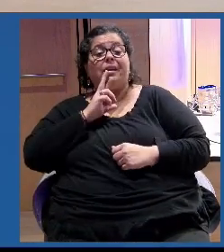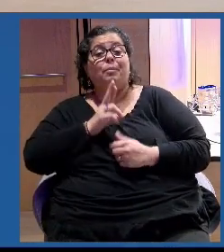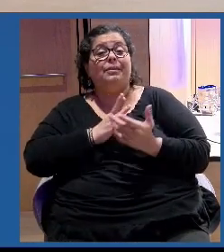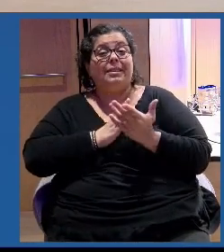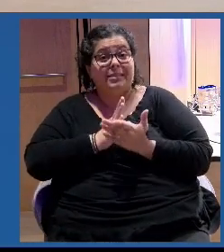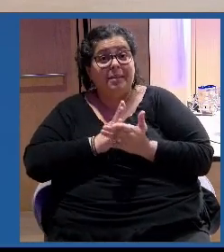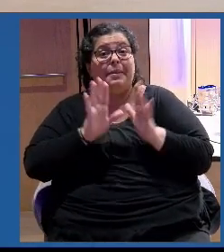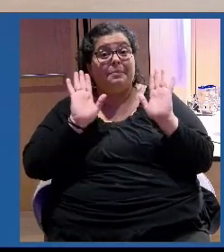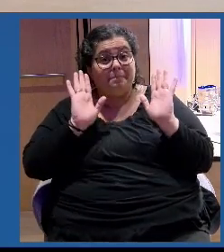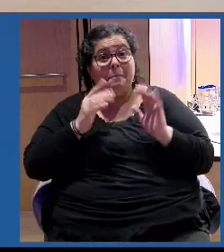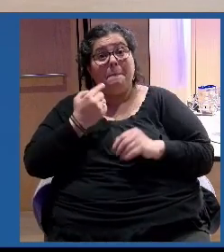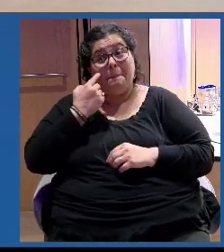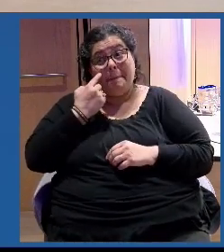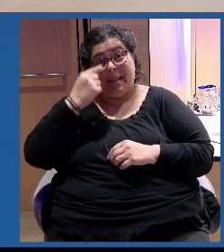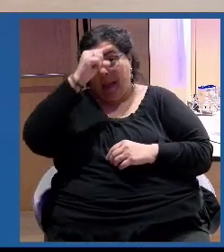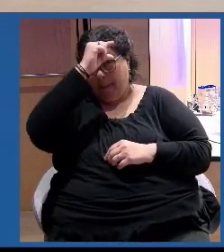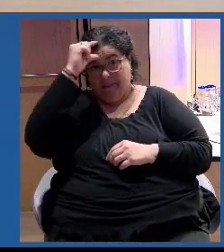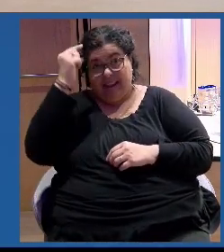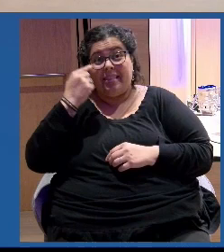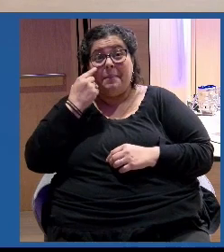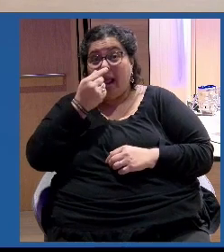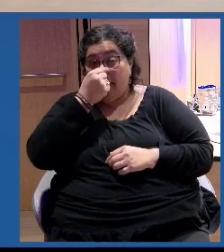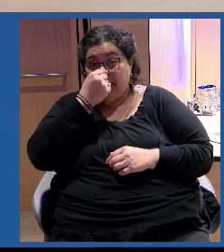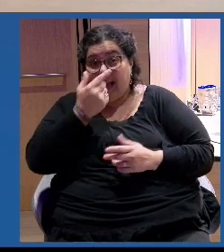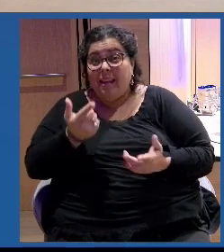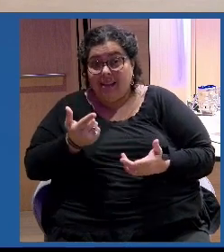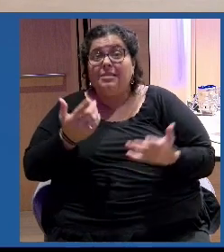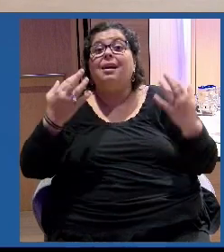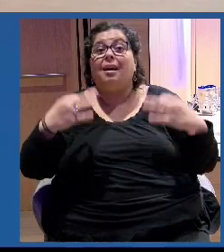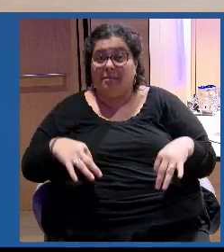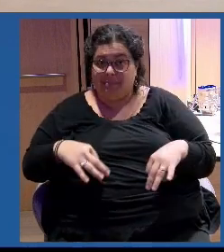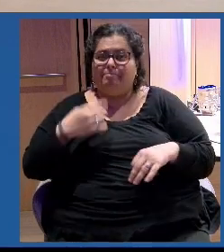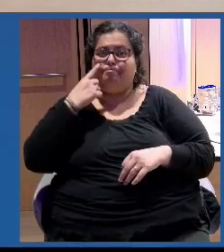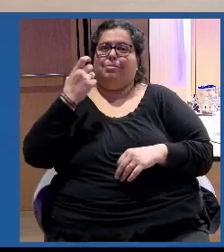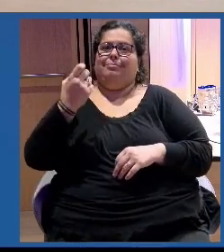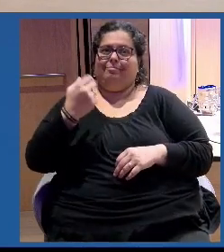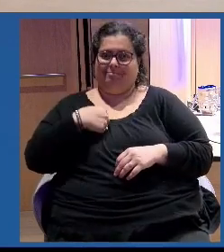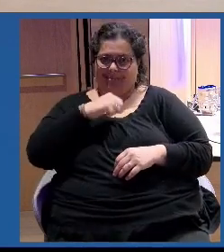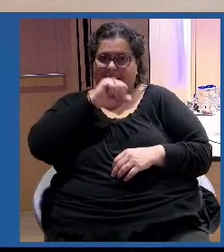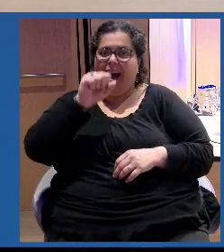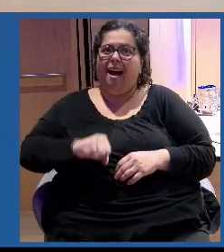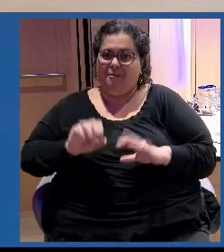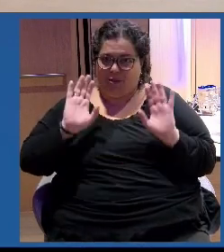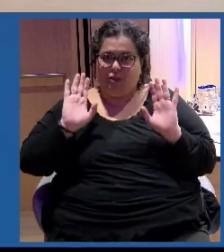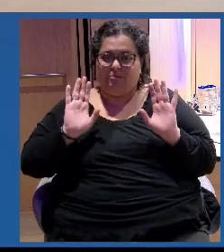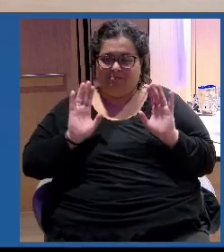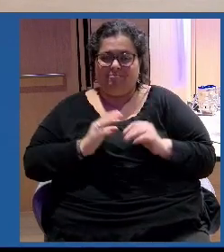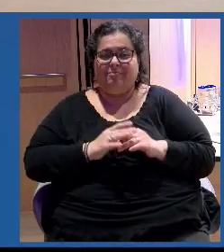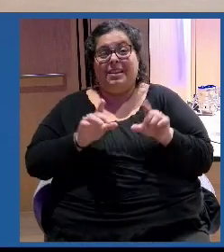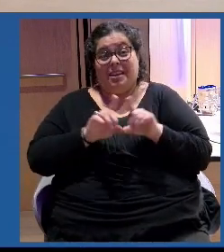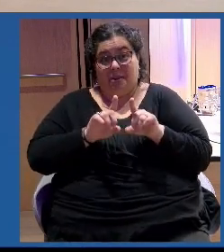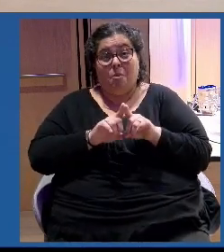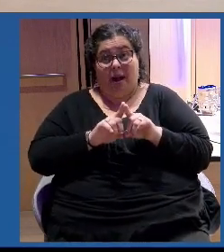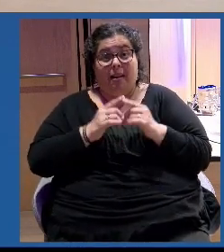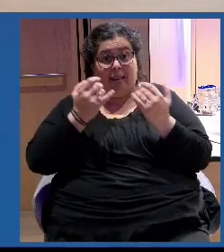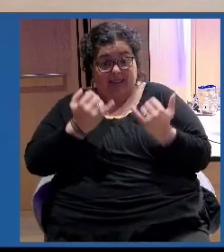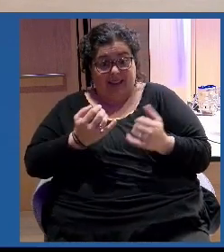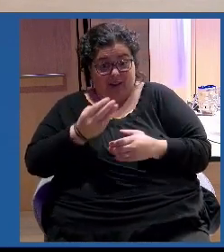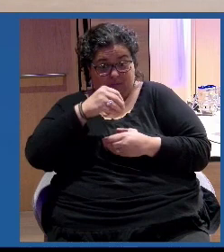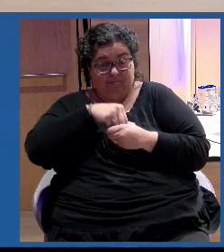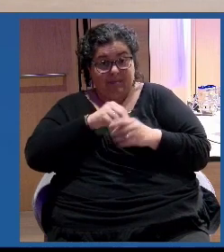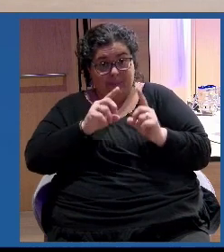siempre ha sido, mira mi frente, mira mi nariz y efectivamente encontrarás que tengo mucho de afro, así como tengo